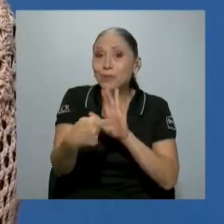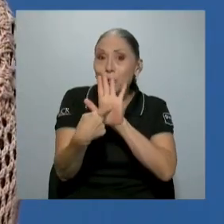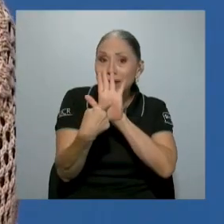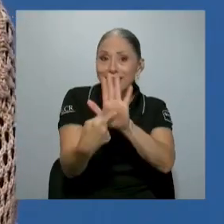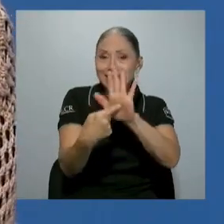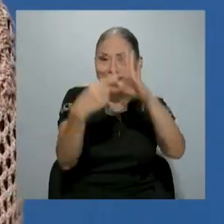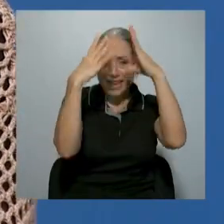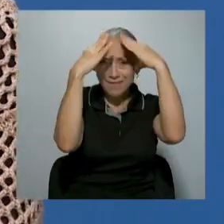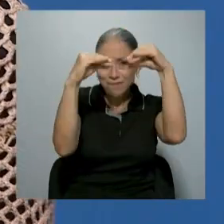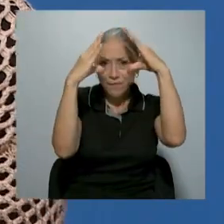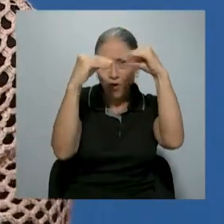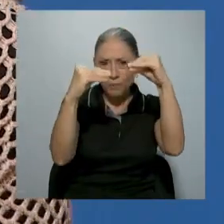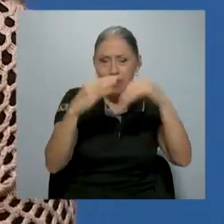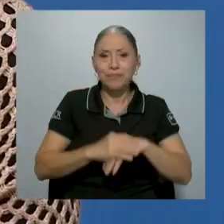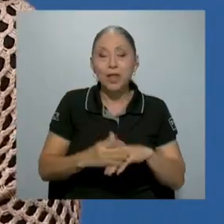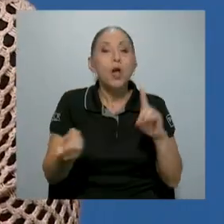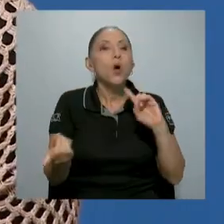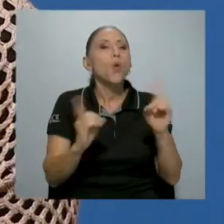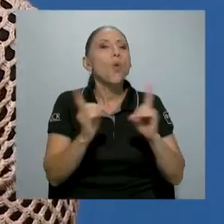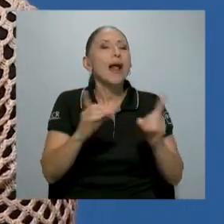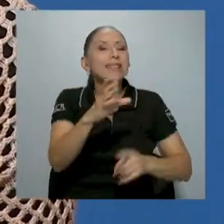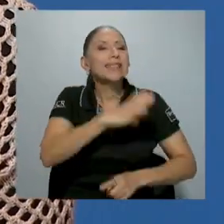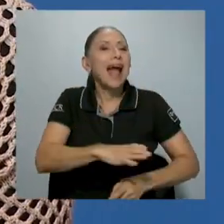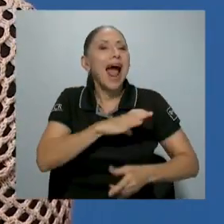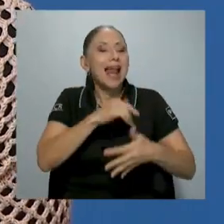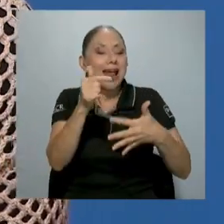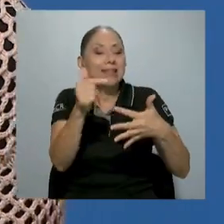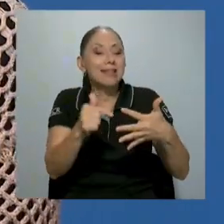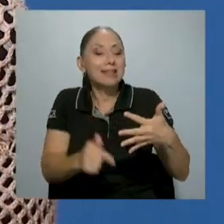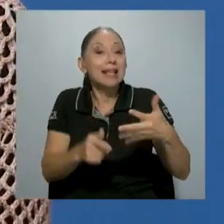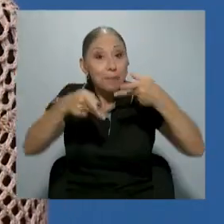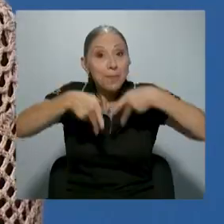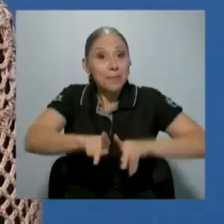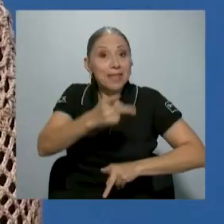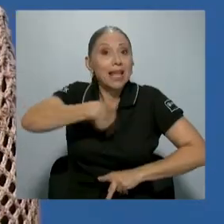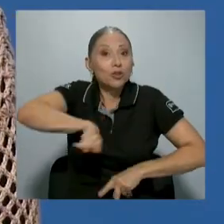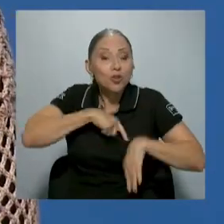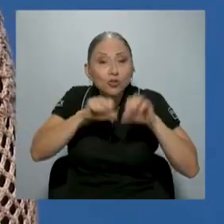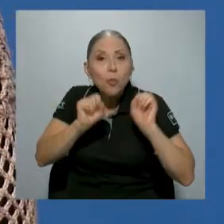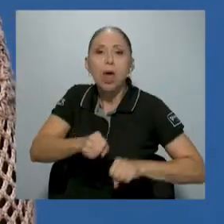esos factores que nos permiten tener esa longevidad excepcional?